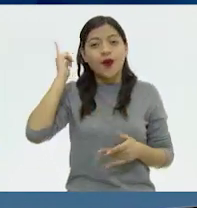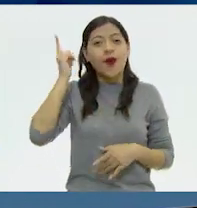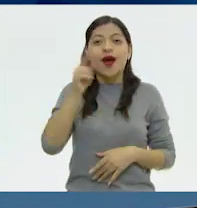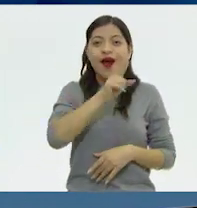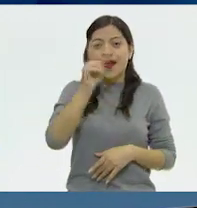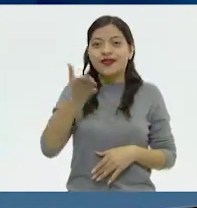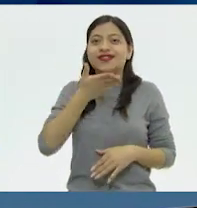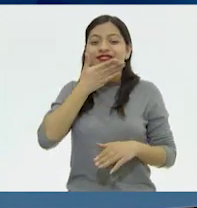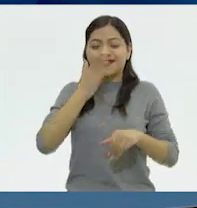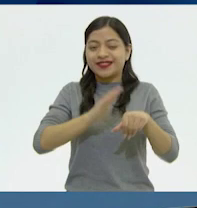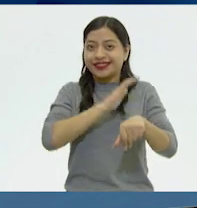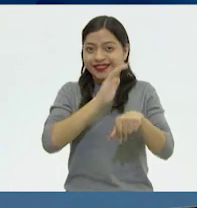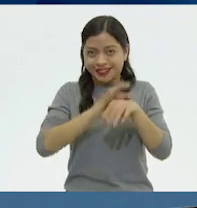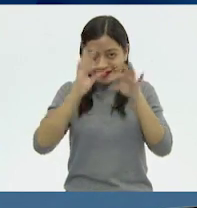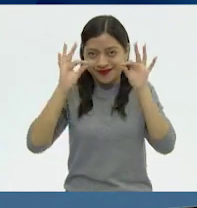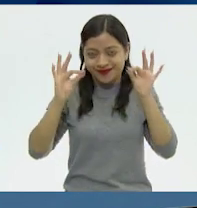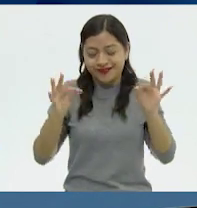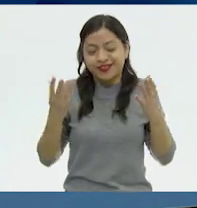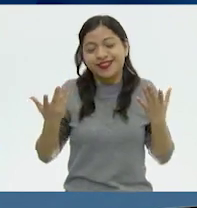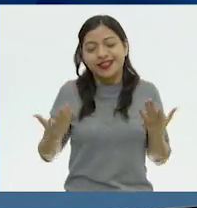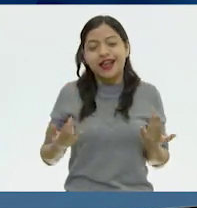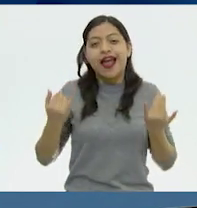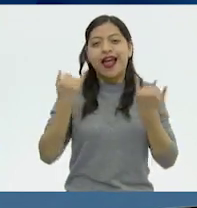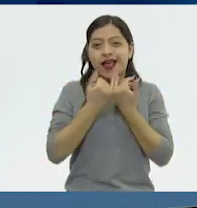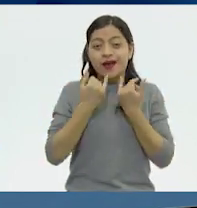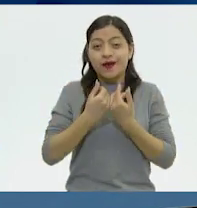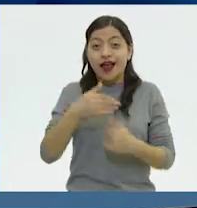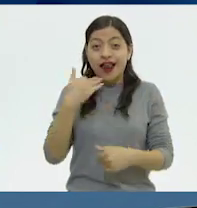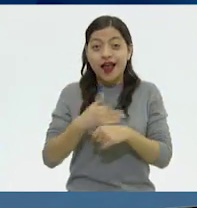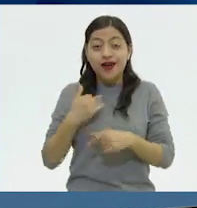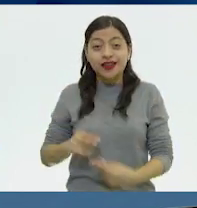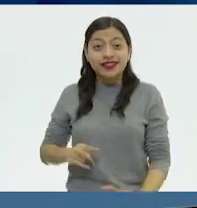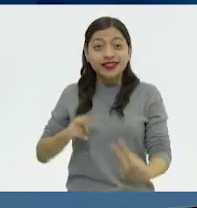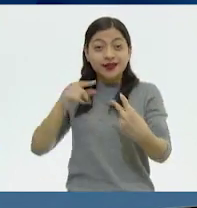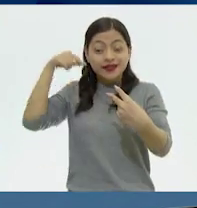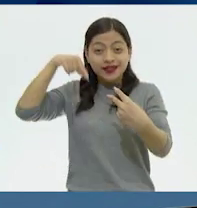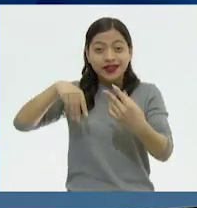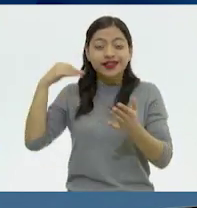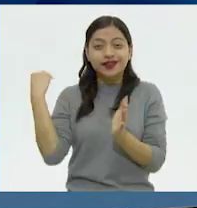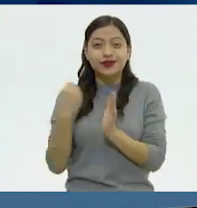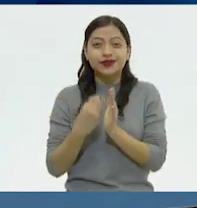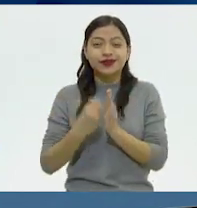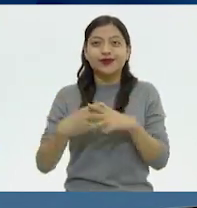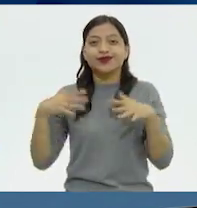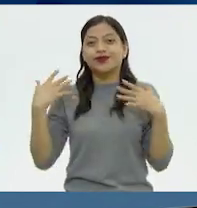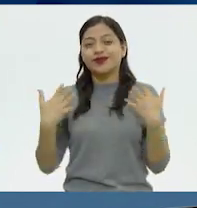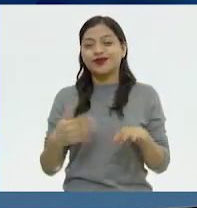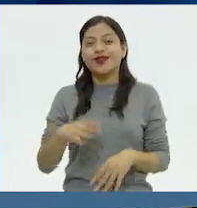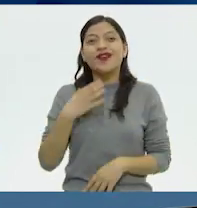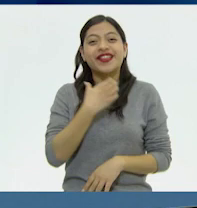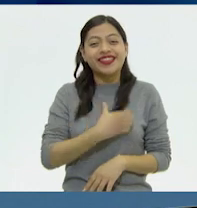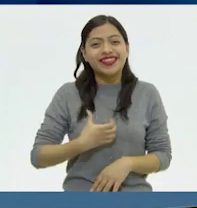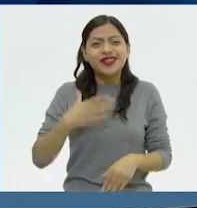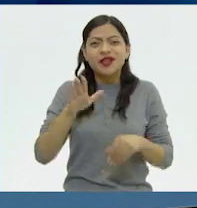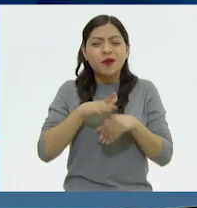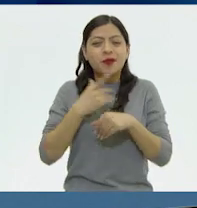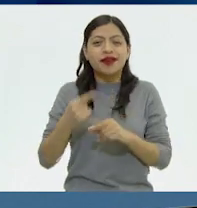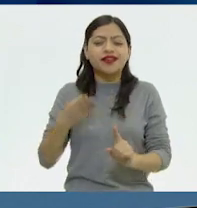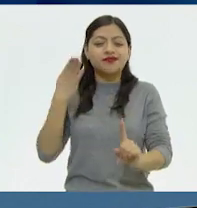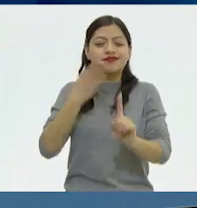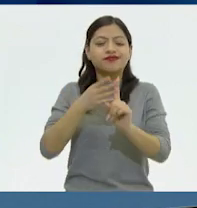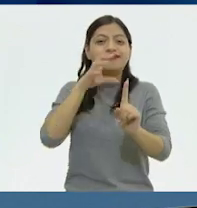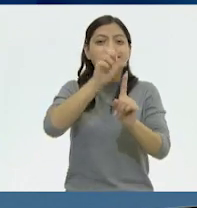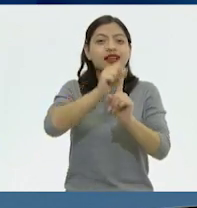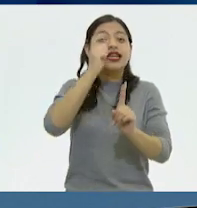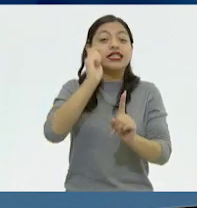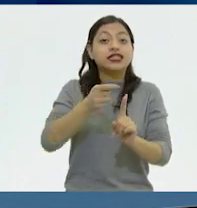la mejor forma posible. Y me alegra coincidir con ustedes en esta sesión, cuyo objetivo es repasar todo